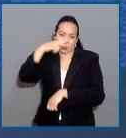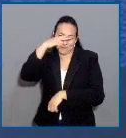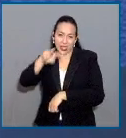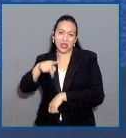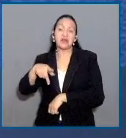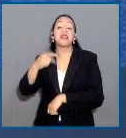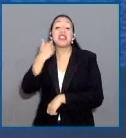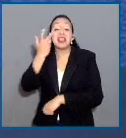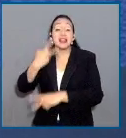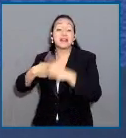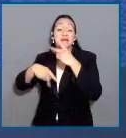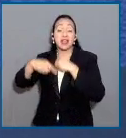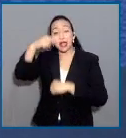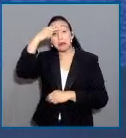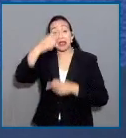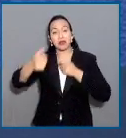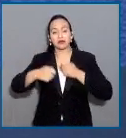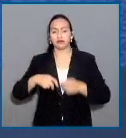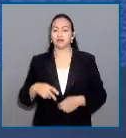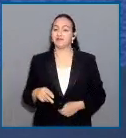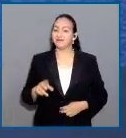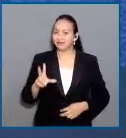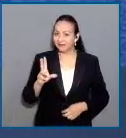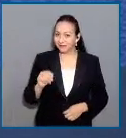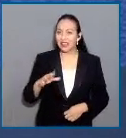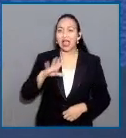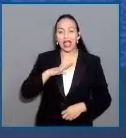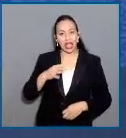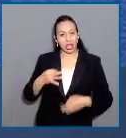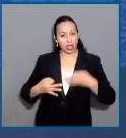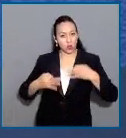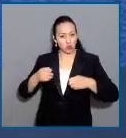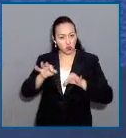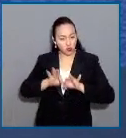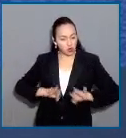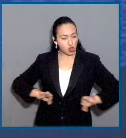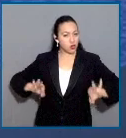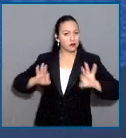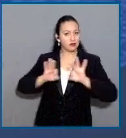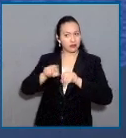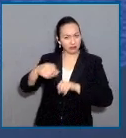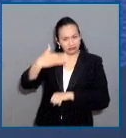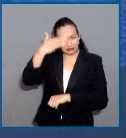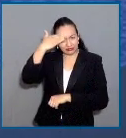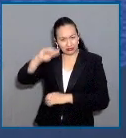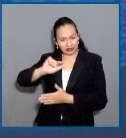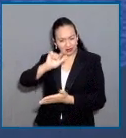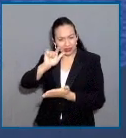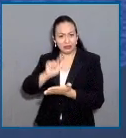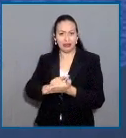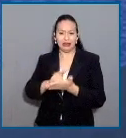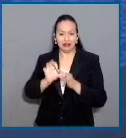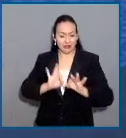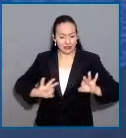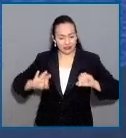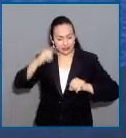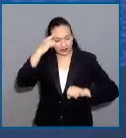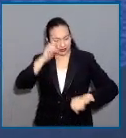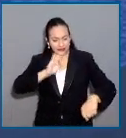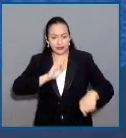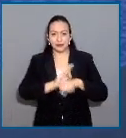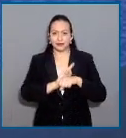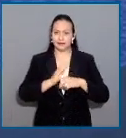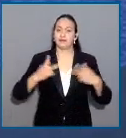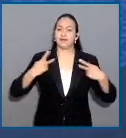de partida para el desarrollo de todo el ordenamiento jurídico en México y para la construcción, al día de hoy, de las normas